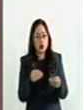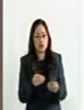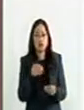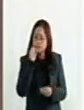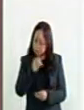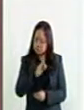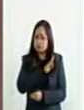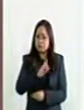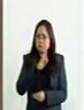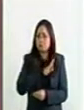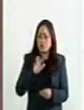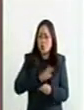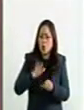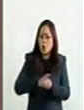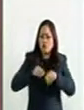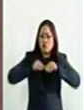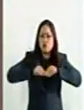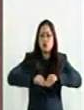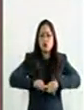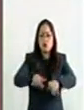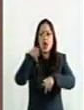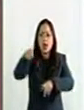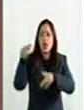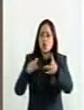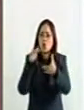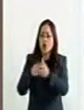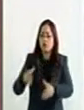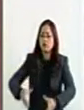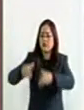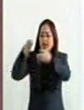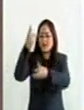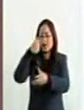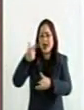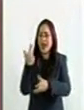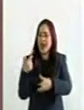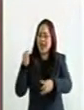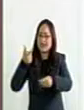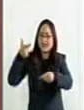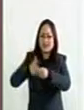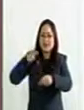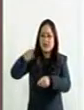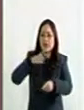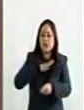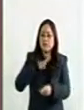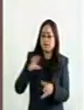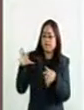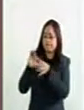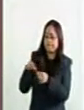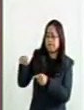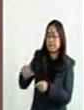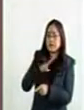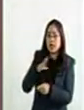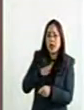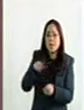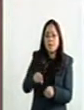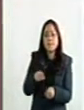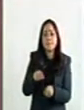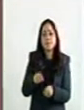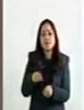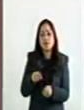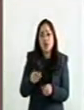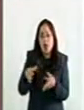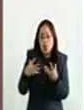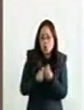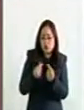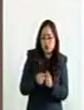impedir que se extendiese a los depósitos de gasolina, el fuego alcanzó el contenedor de plástico dejado junto a